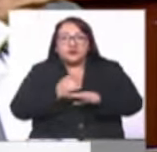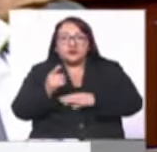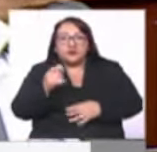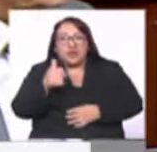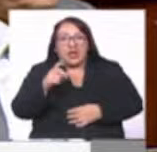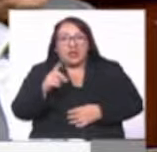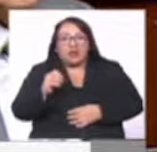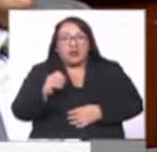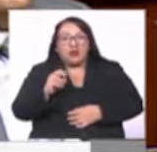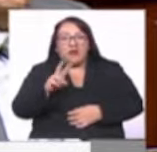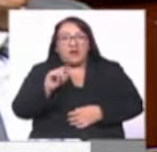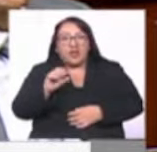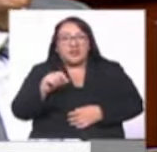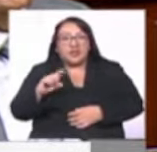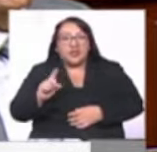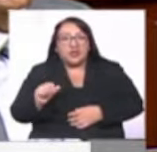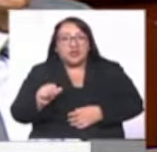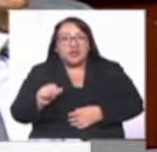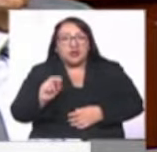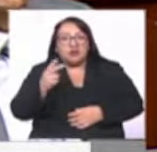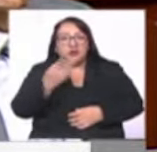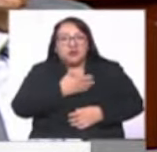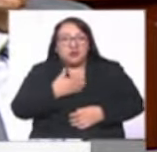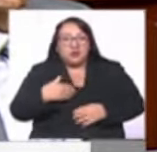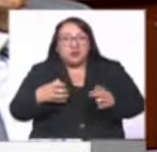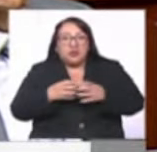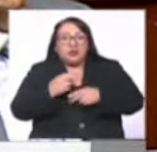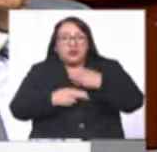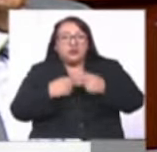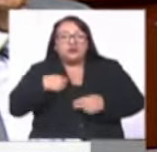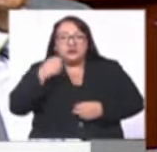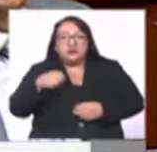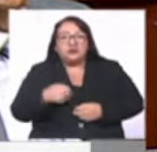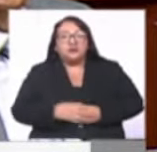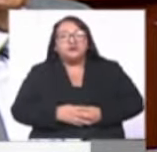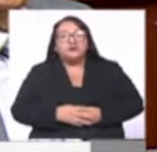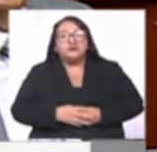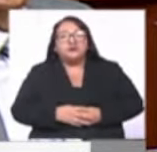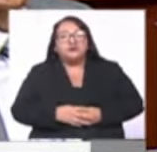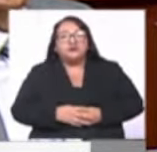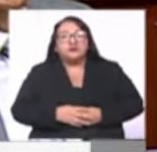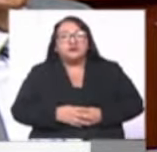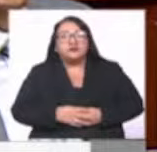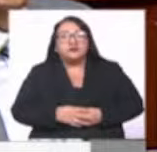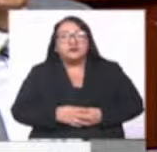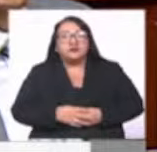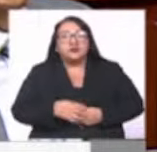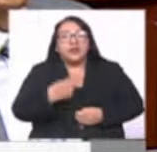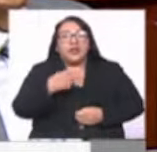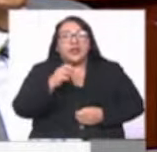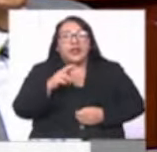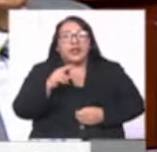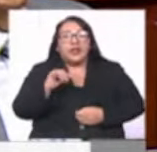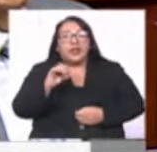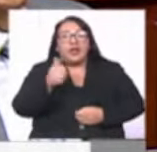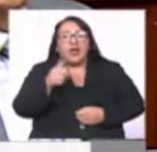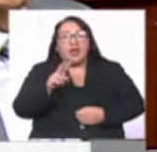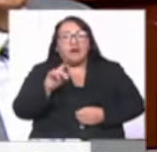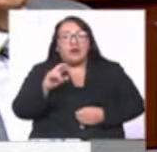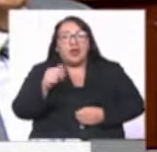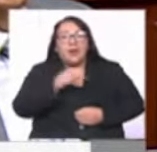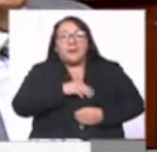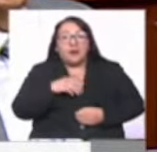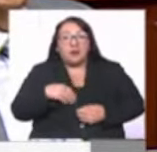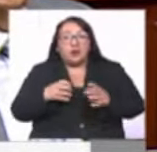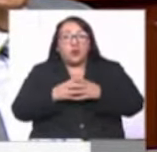señor Aldo Alejandro Vázquez Ríos como vicepresidente de la junta Nacional de justicia contra el señor Henry José Ávila Herrera como